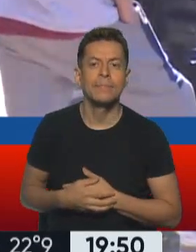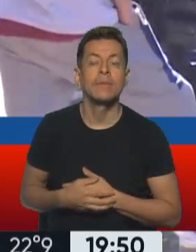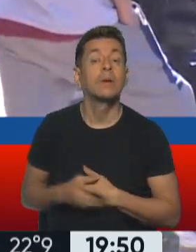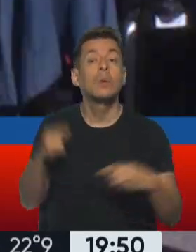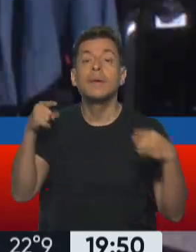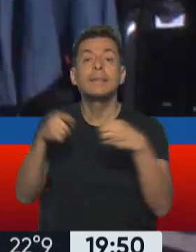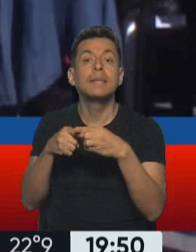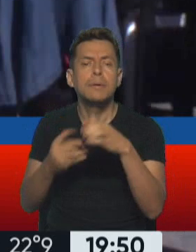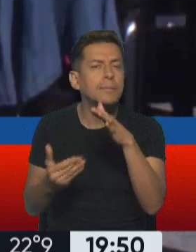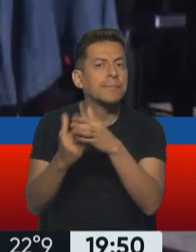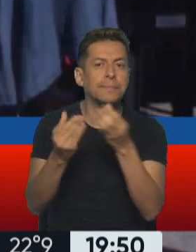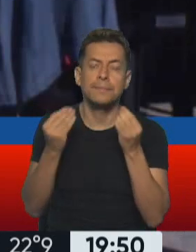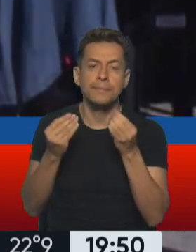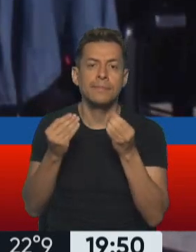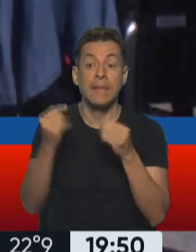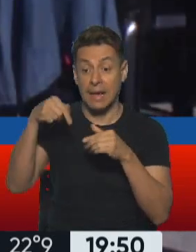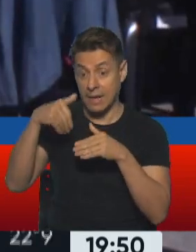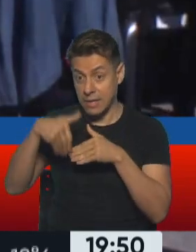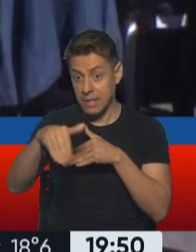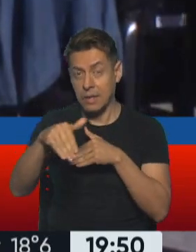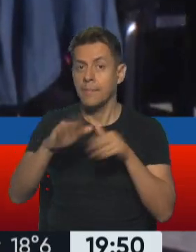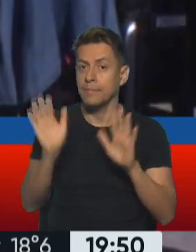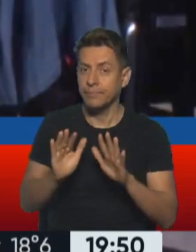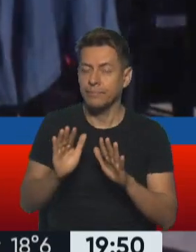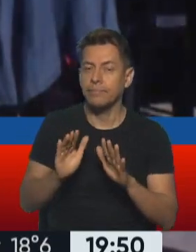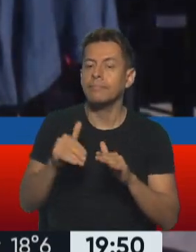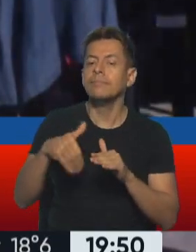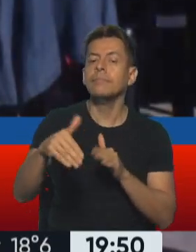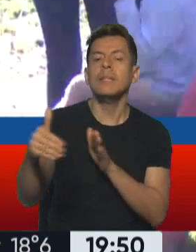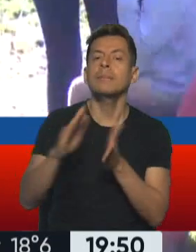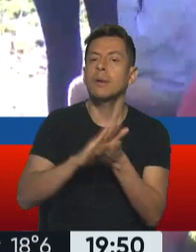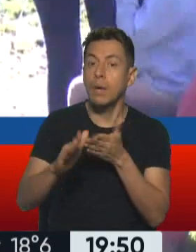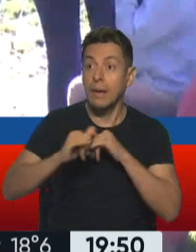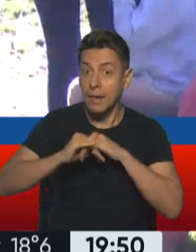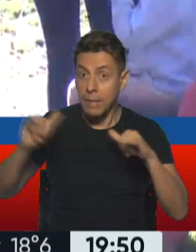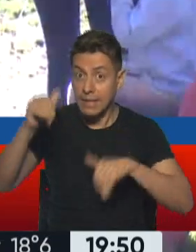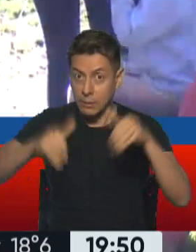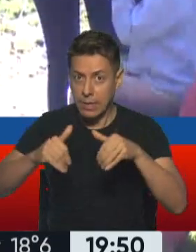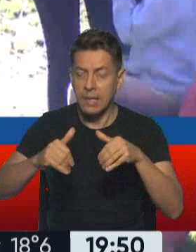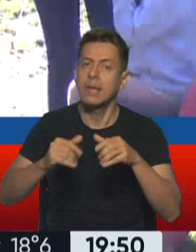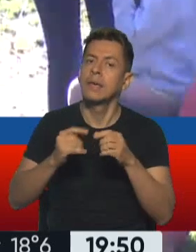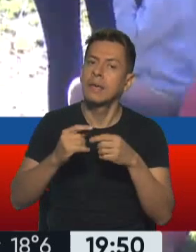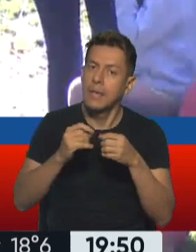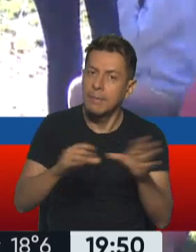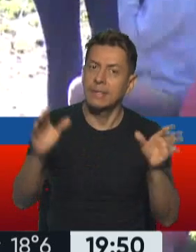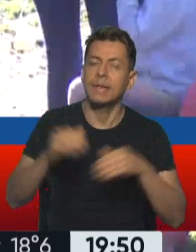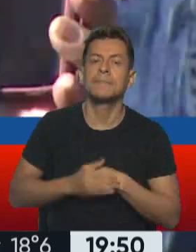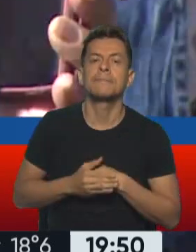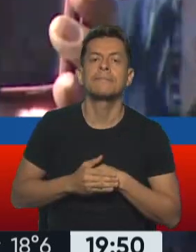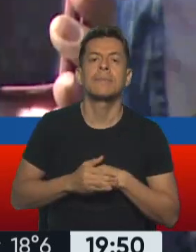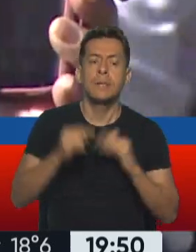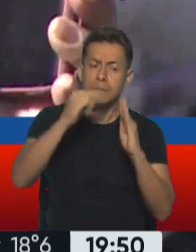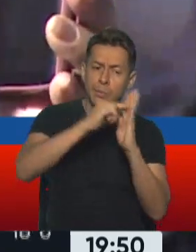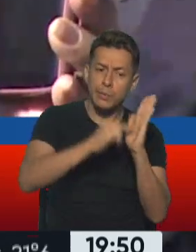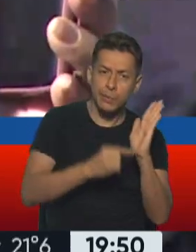objetivo central es de acá salir preparados a encarar la nueva parte de la campaña electoral, ¿no? Entre las cuestiones principales